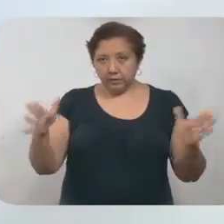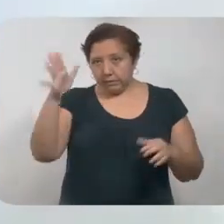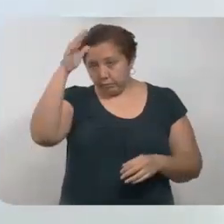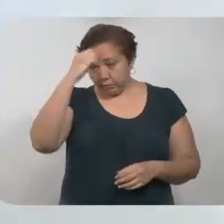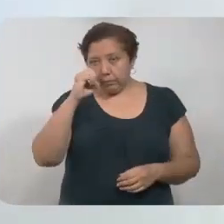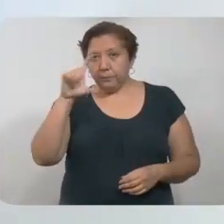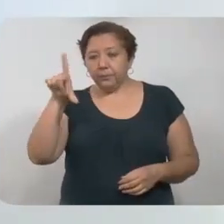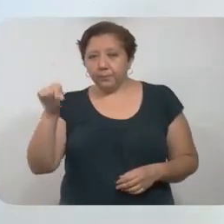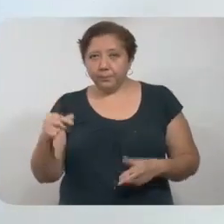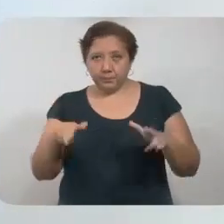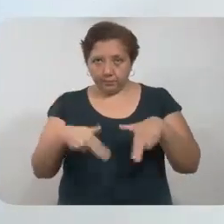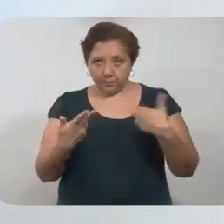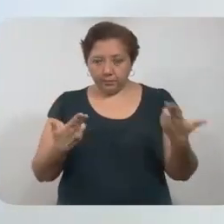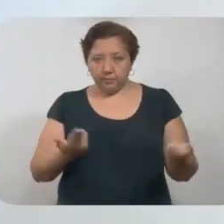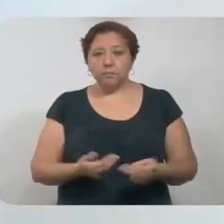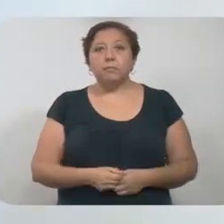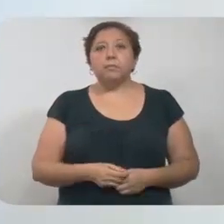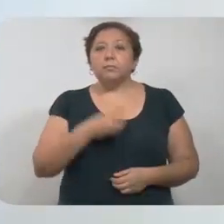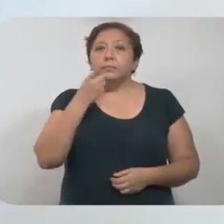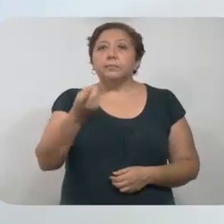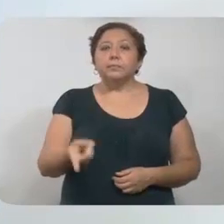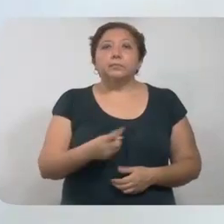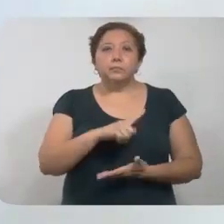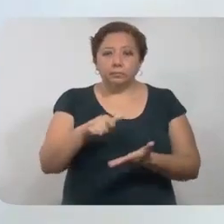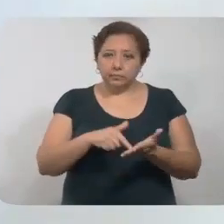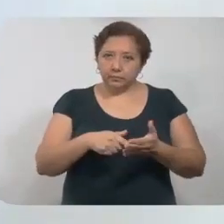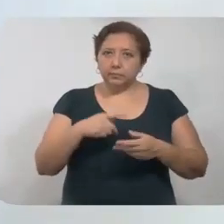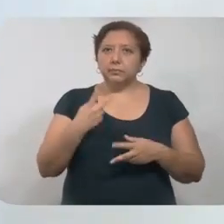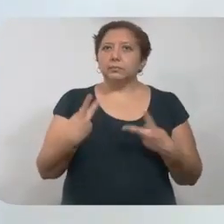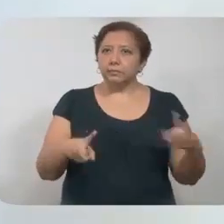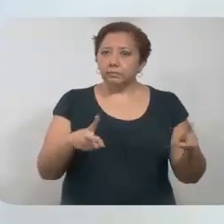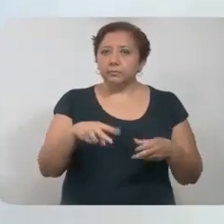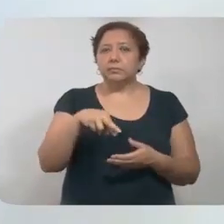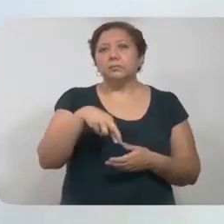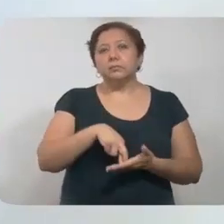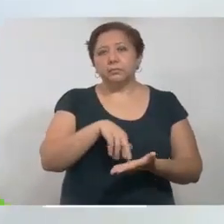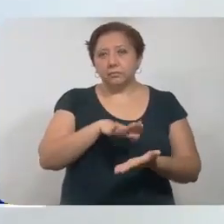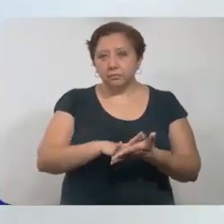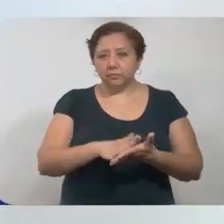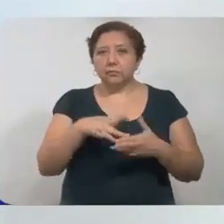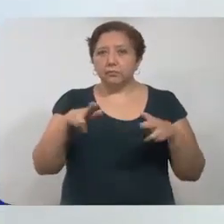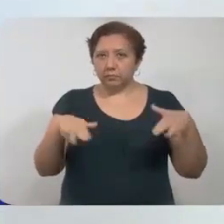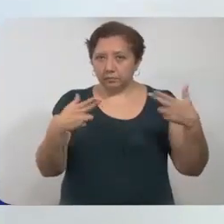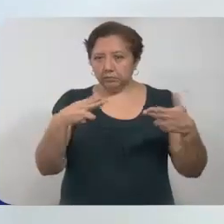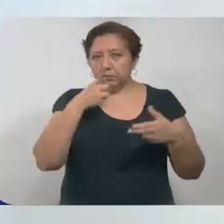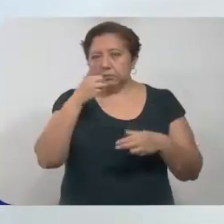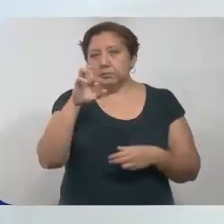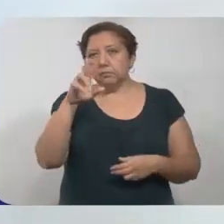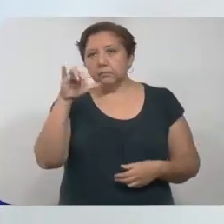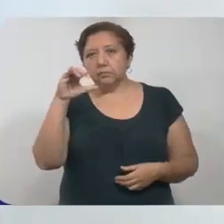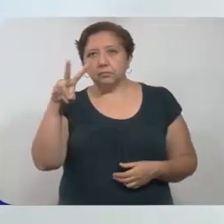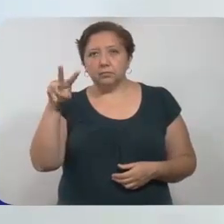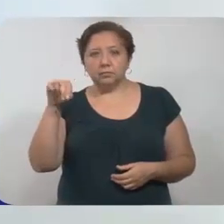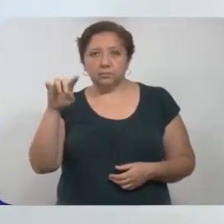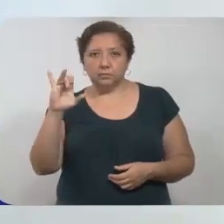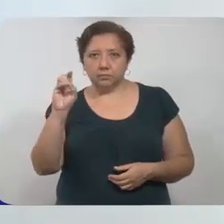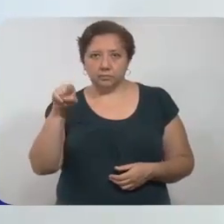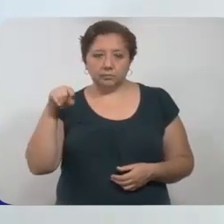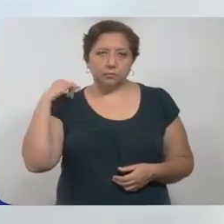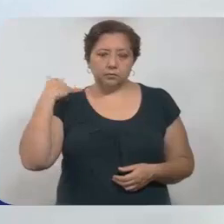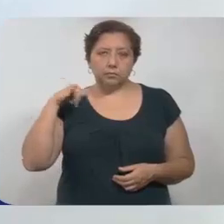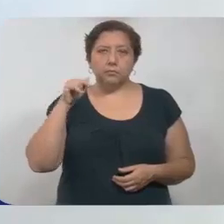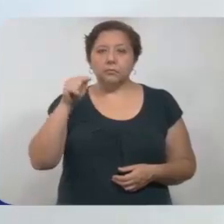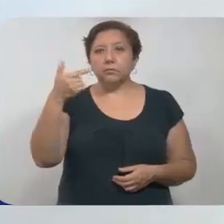acuerdo a la ola que les corresponda, los comercios y establecimientos deben inscribirse en el micrositio reactivación.yucatán.gov